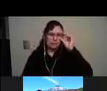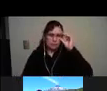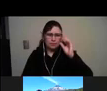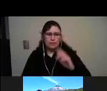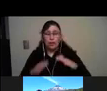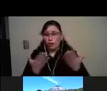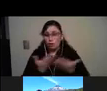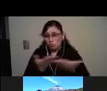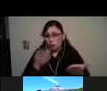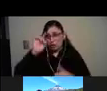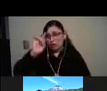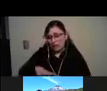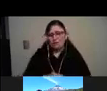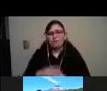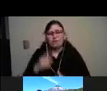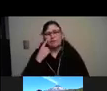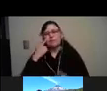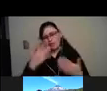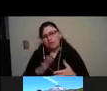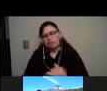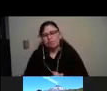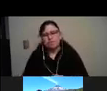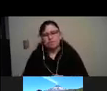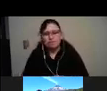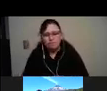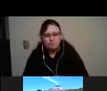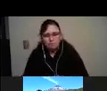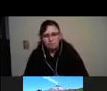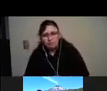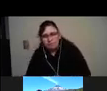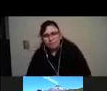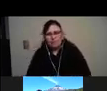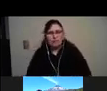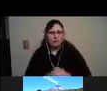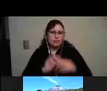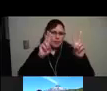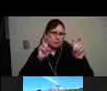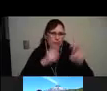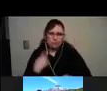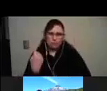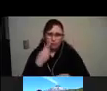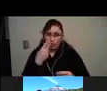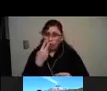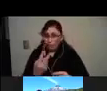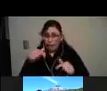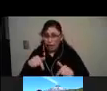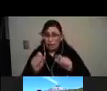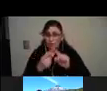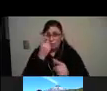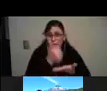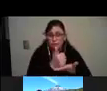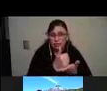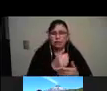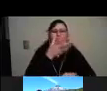Ustedes ya sabrán, ¿cierto? Y saben que dentro de lo que hemos visto en este semestre existe un sistema motor que se conoce